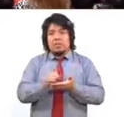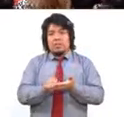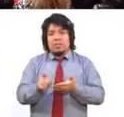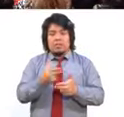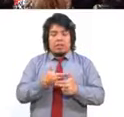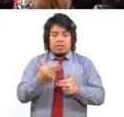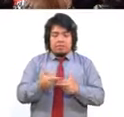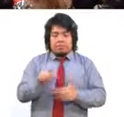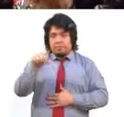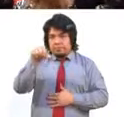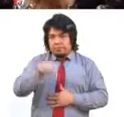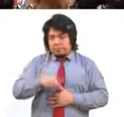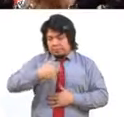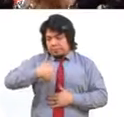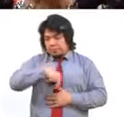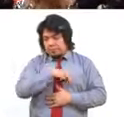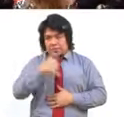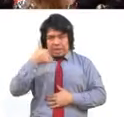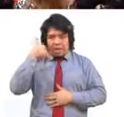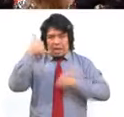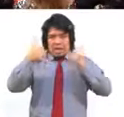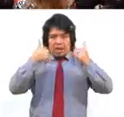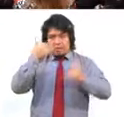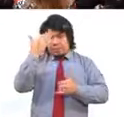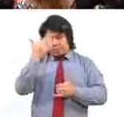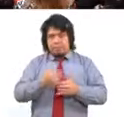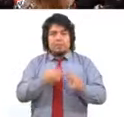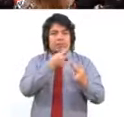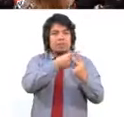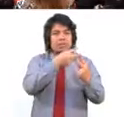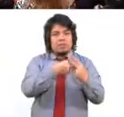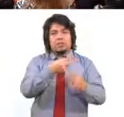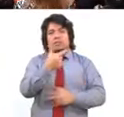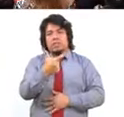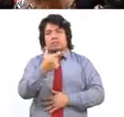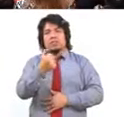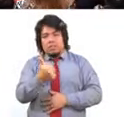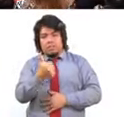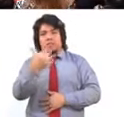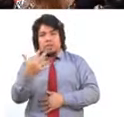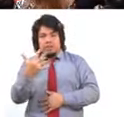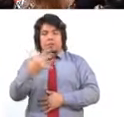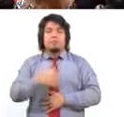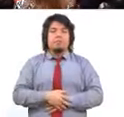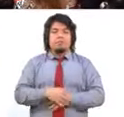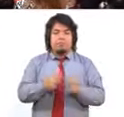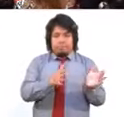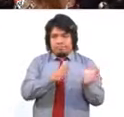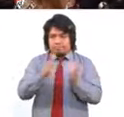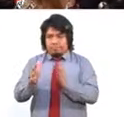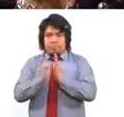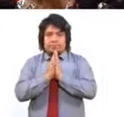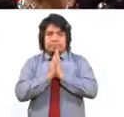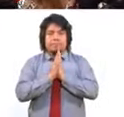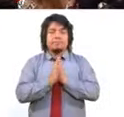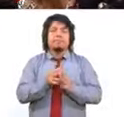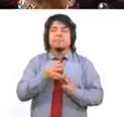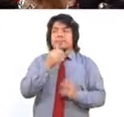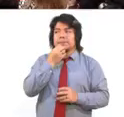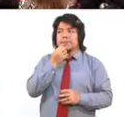hasta el día de hoy de nuestra línea de atención asterisco 765. La siguiente, por favor. En